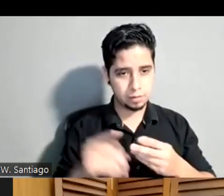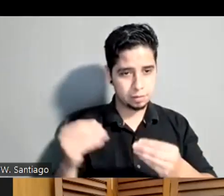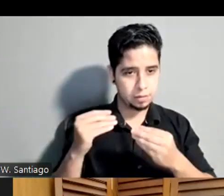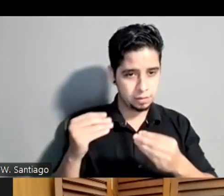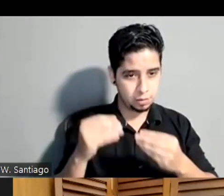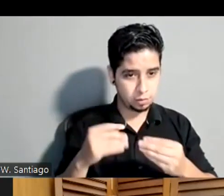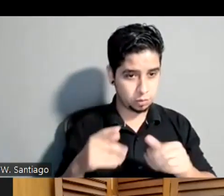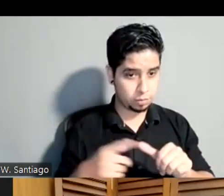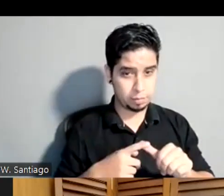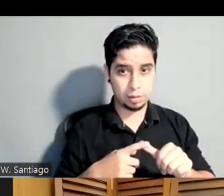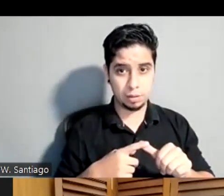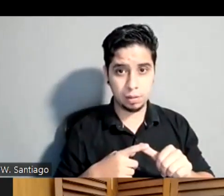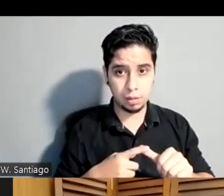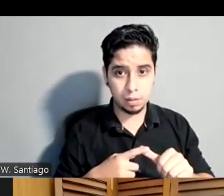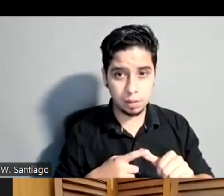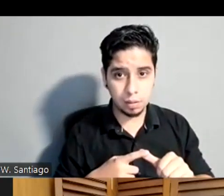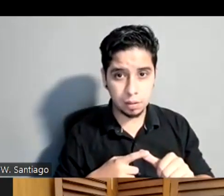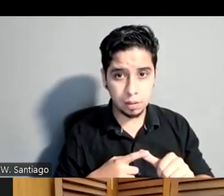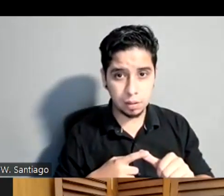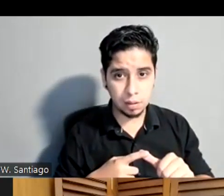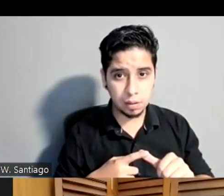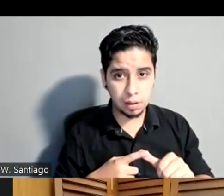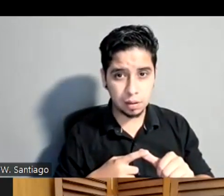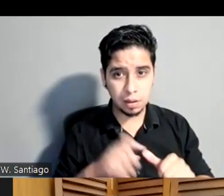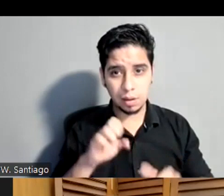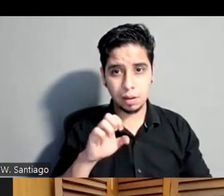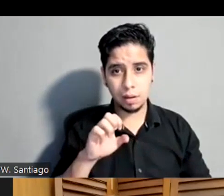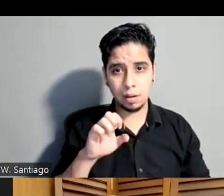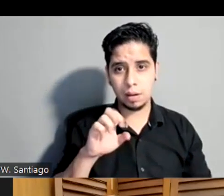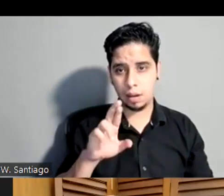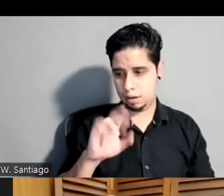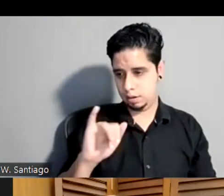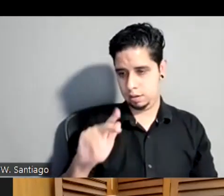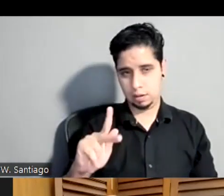primer touring. Eric Bookerding.